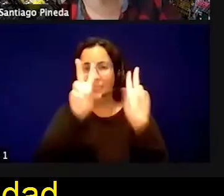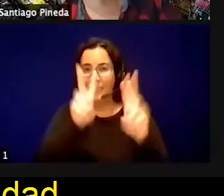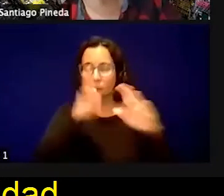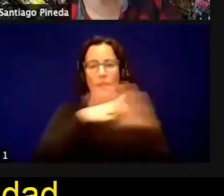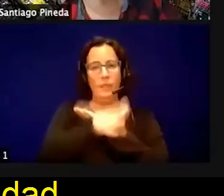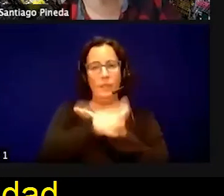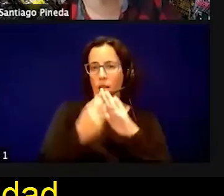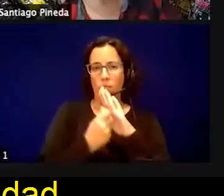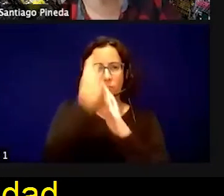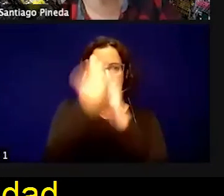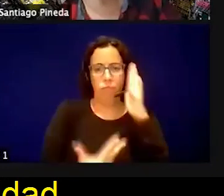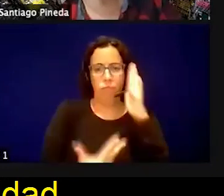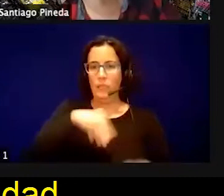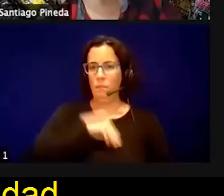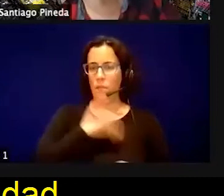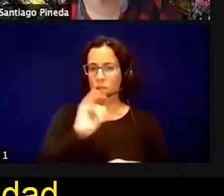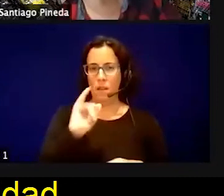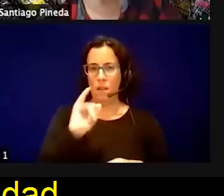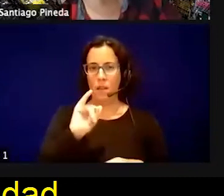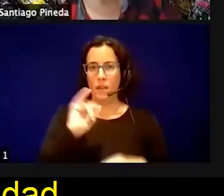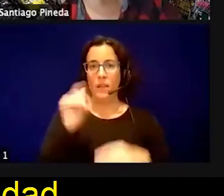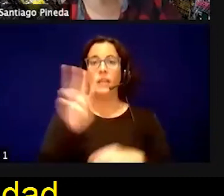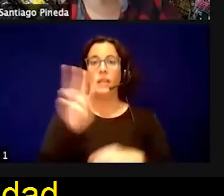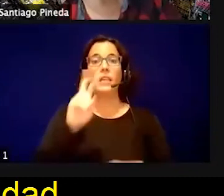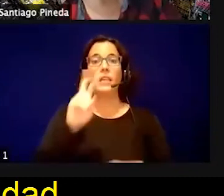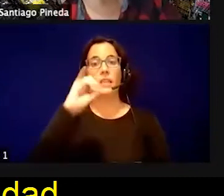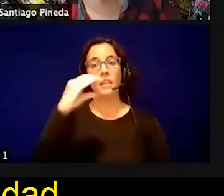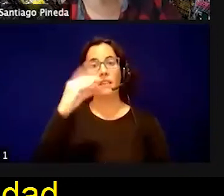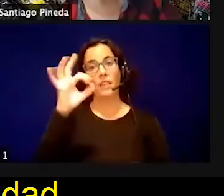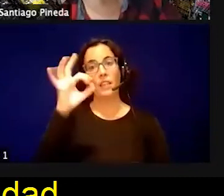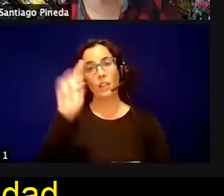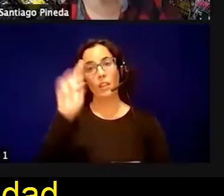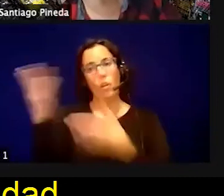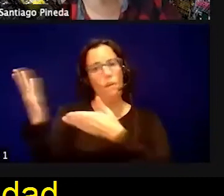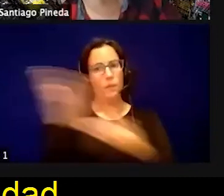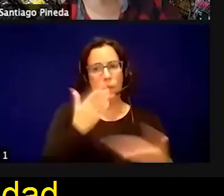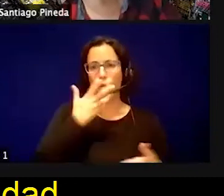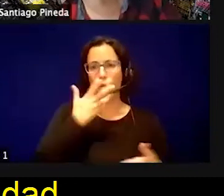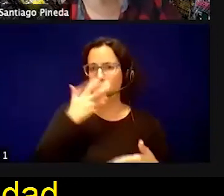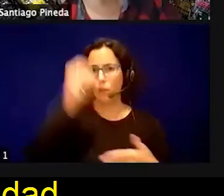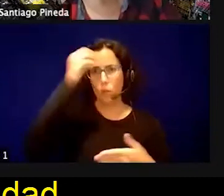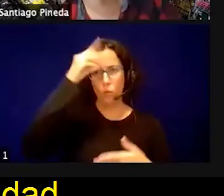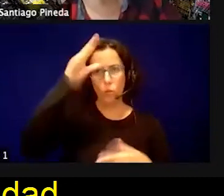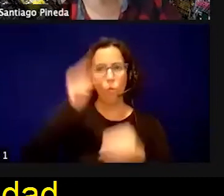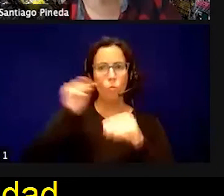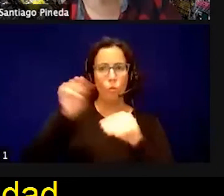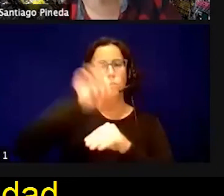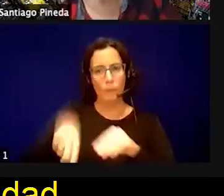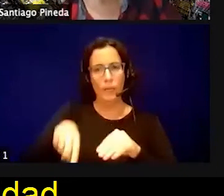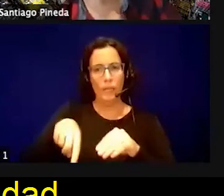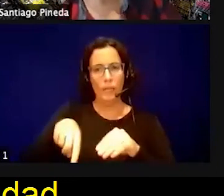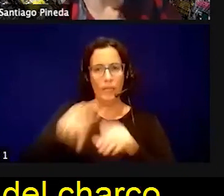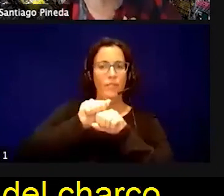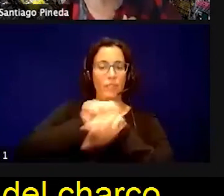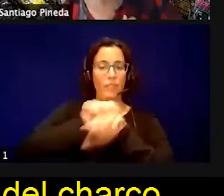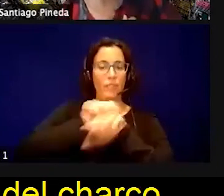España, y que, Víctor, os invitamos a vuestra exploración, vuestro conocimiento y sobre todo a difusión a nuestros